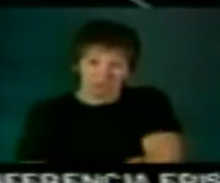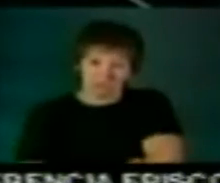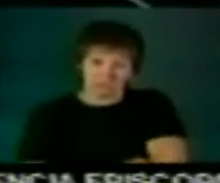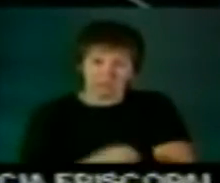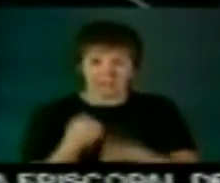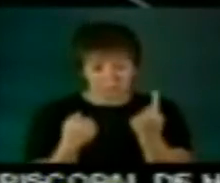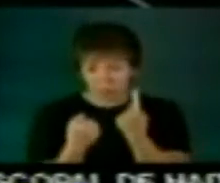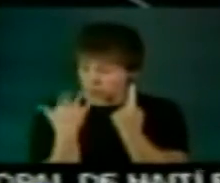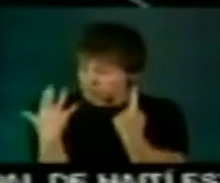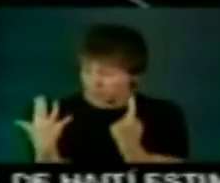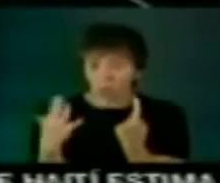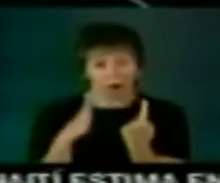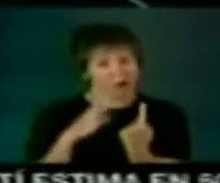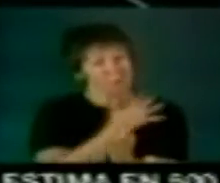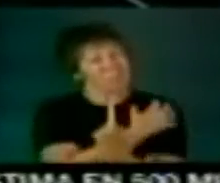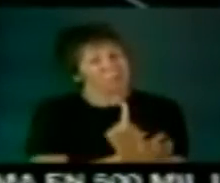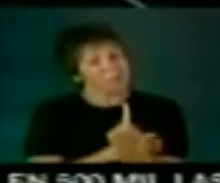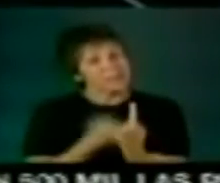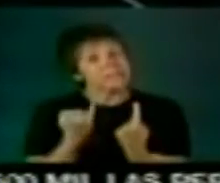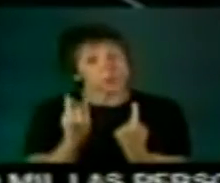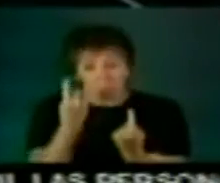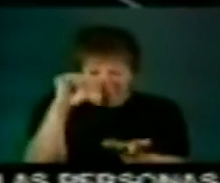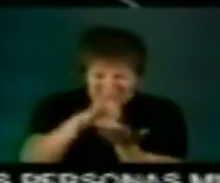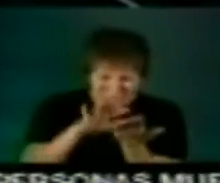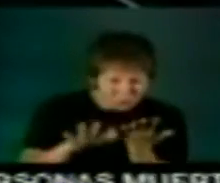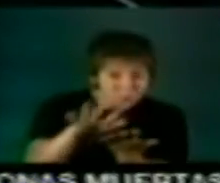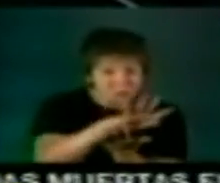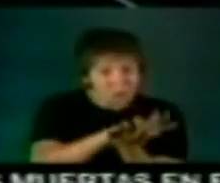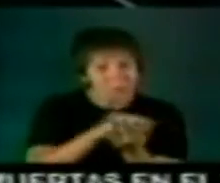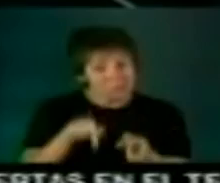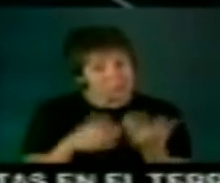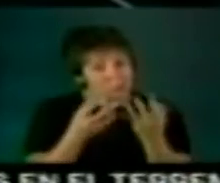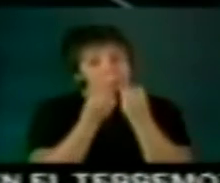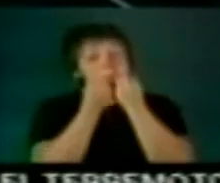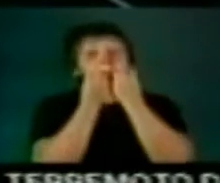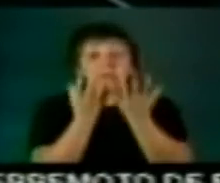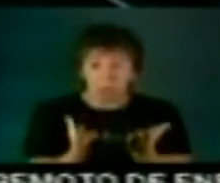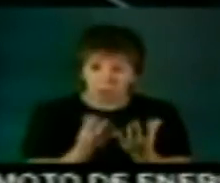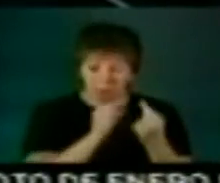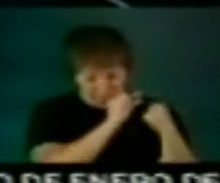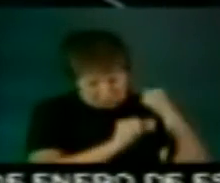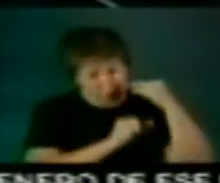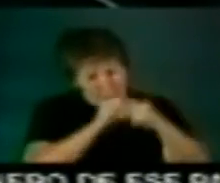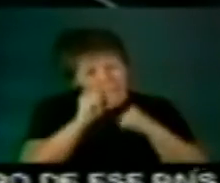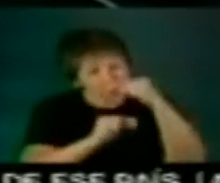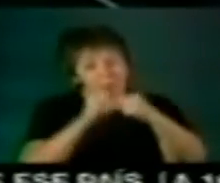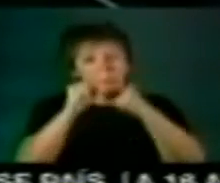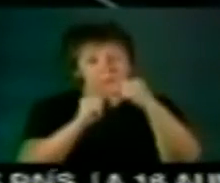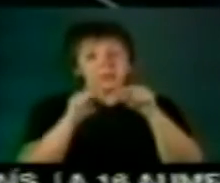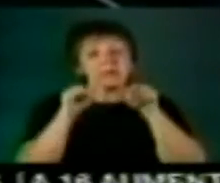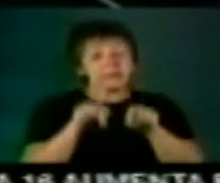Aún si el país como conjunto le sigue yendo bien, estamos amenazados